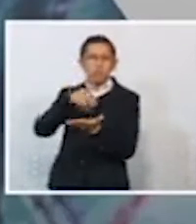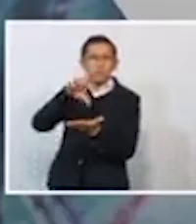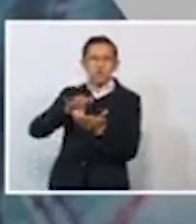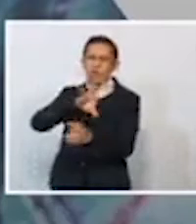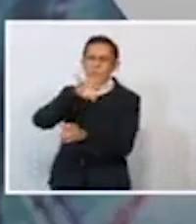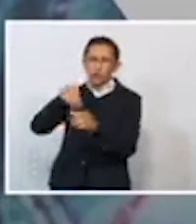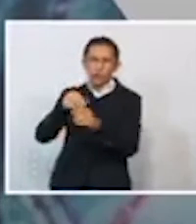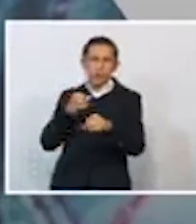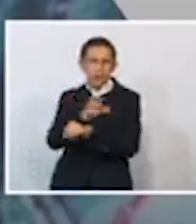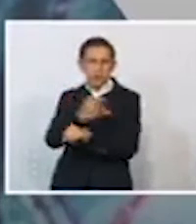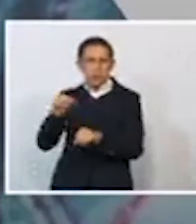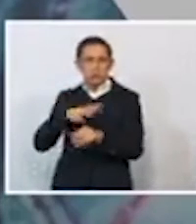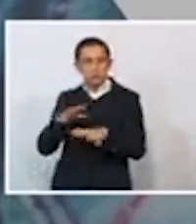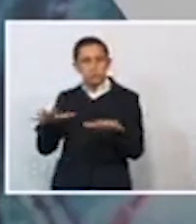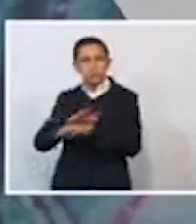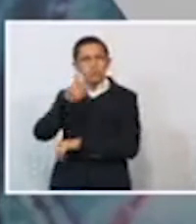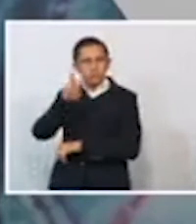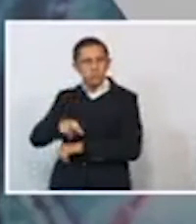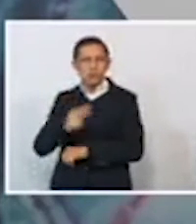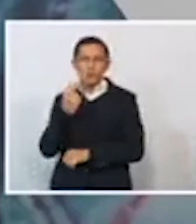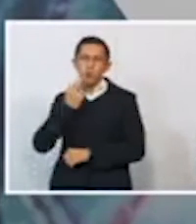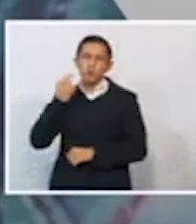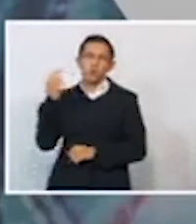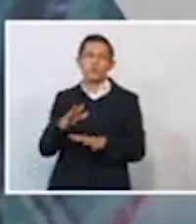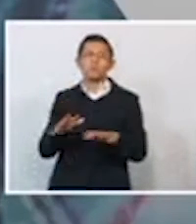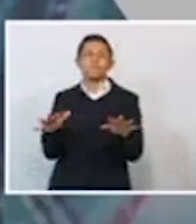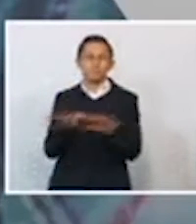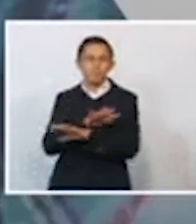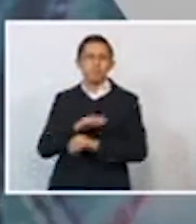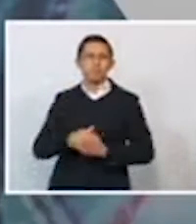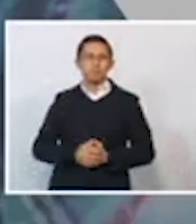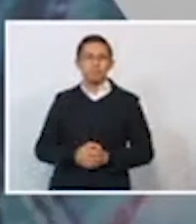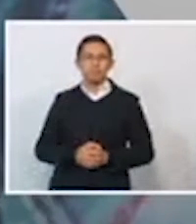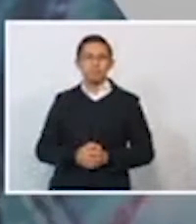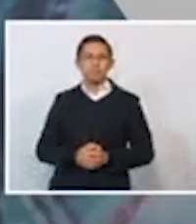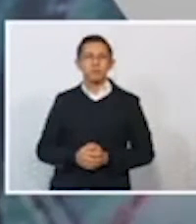gente vote por ella y la coalición conformada entre Morena,